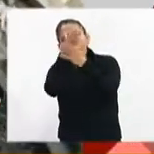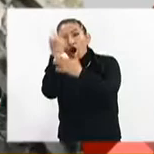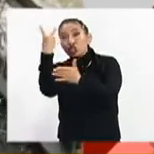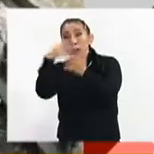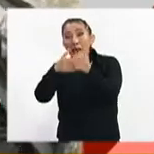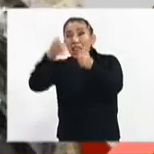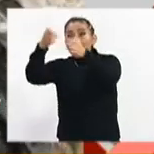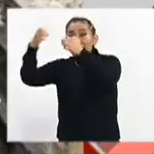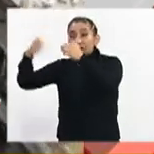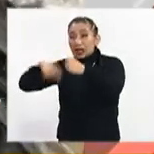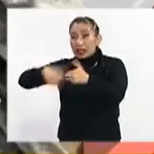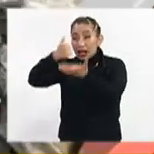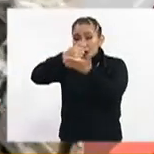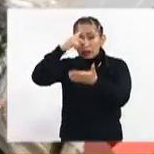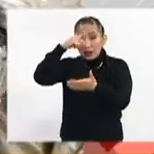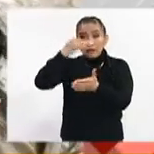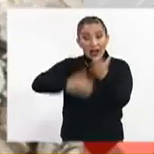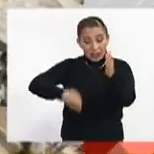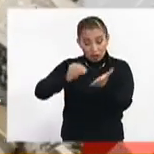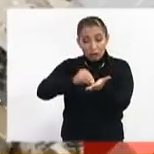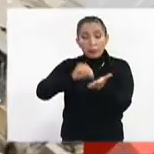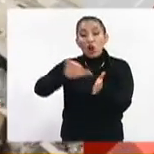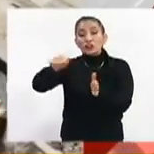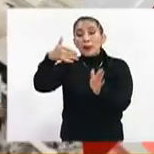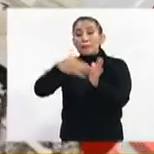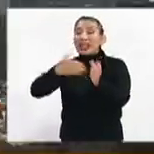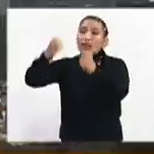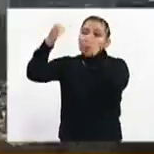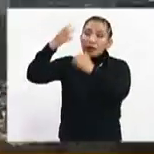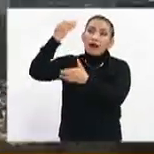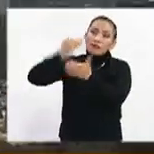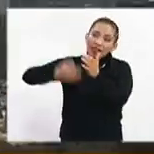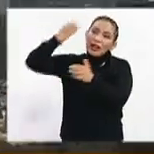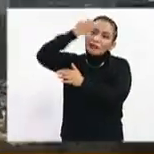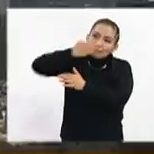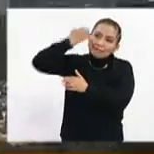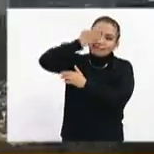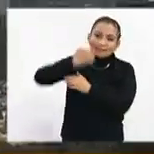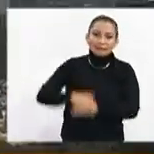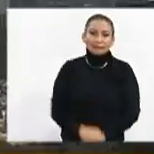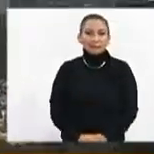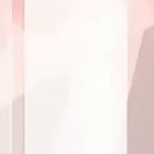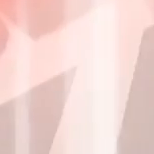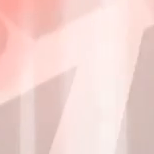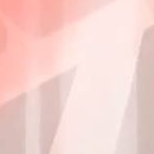8.000 inmuebles en la capital y agregó que faltan aún 11.000 edificios por inspeccionar.